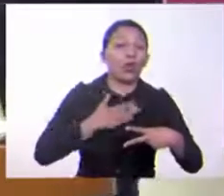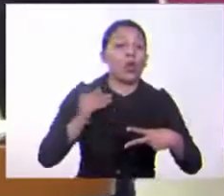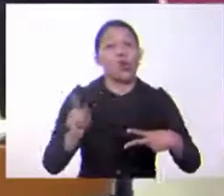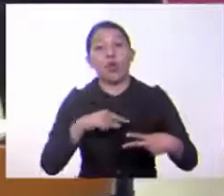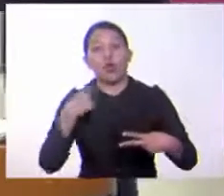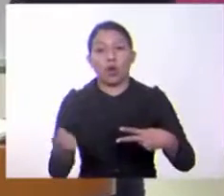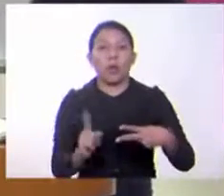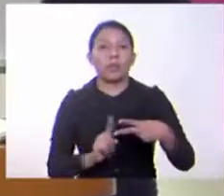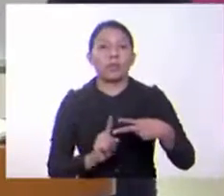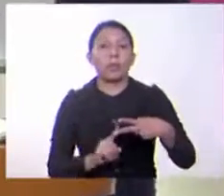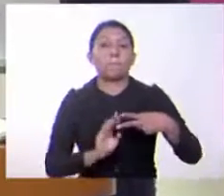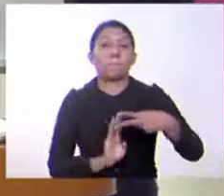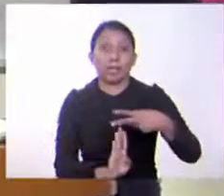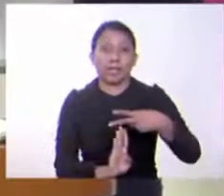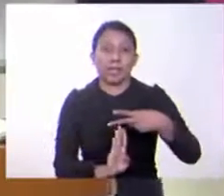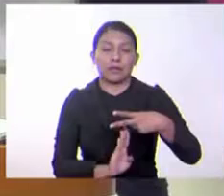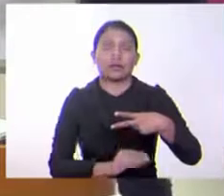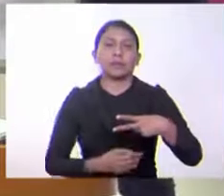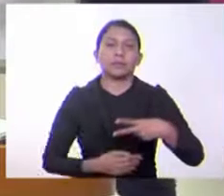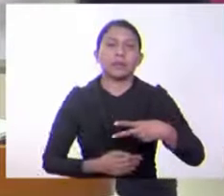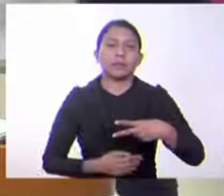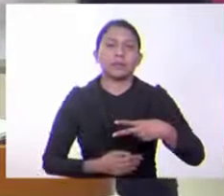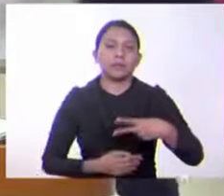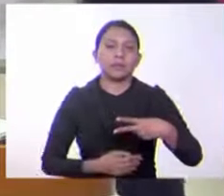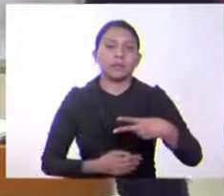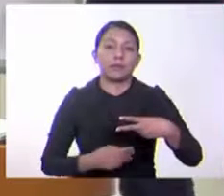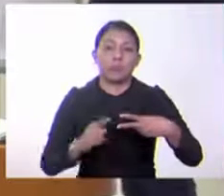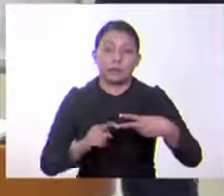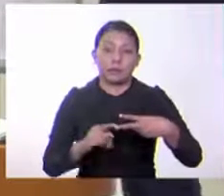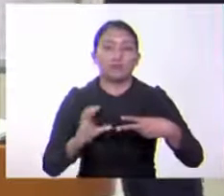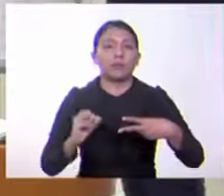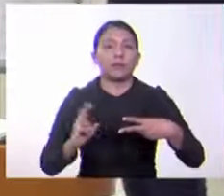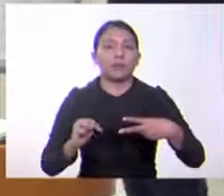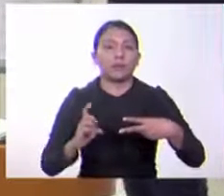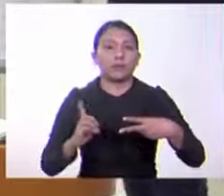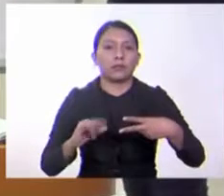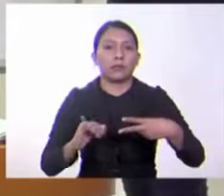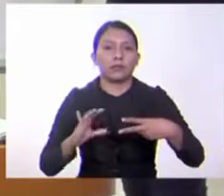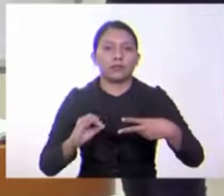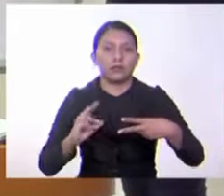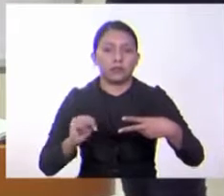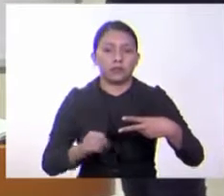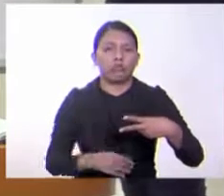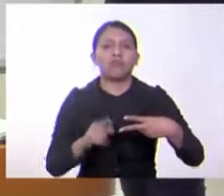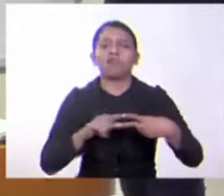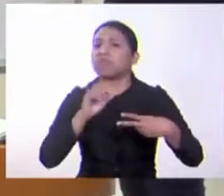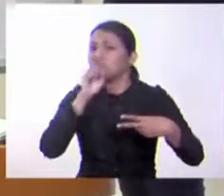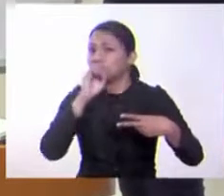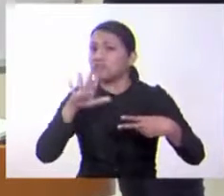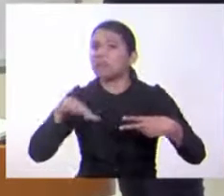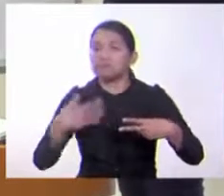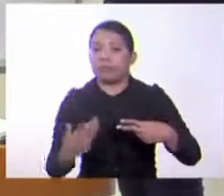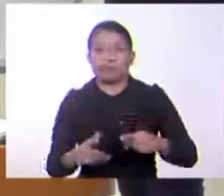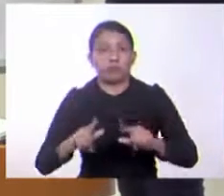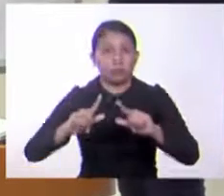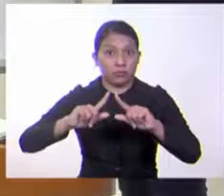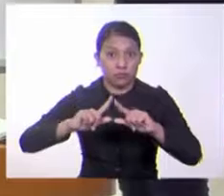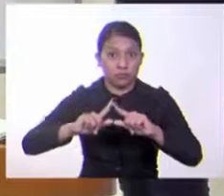a denominar B y en esta la voy a definir como el triángulo